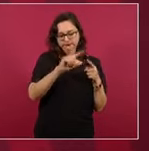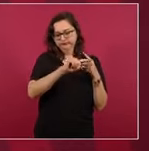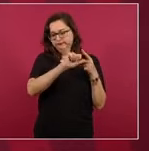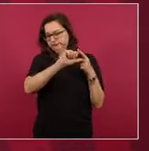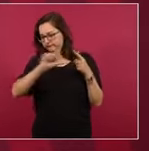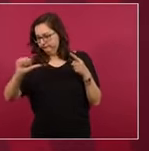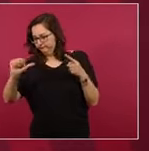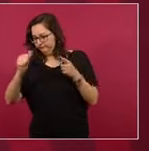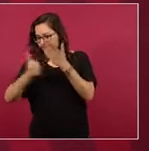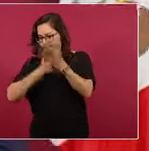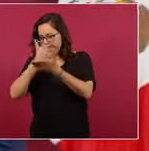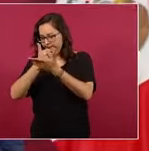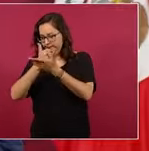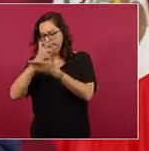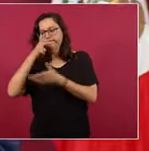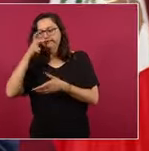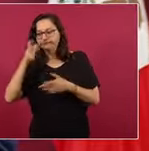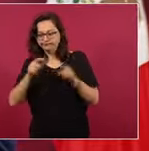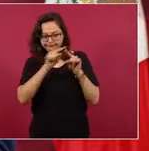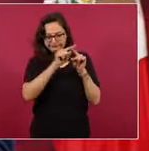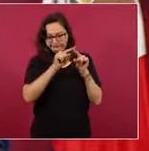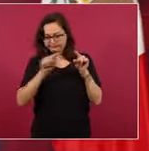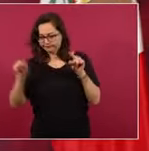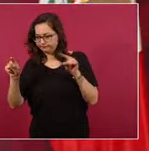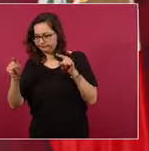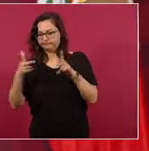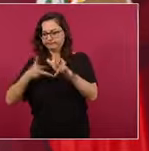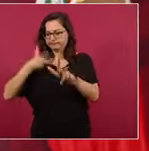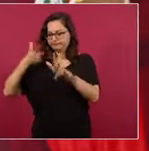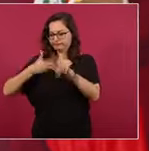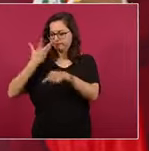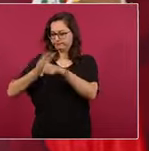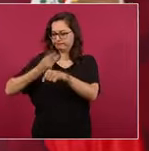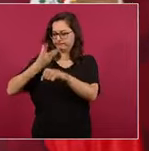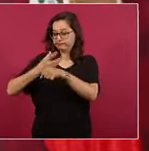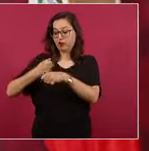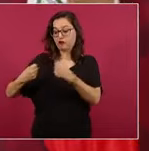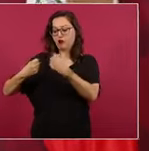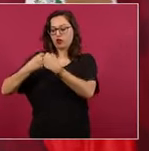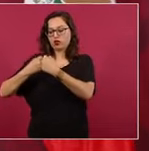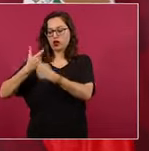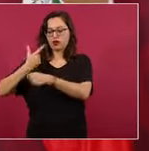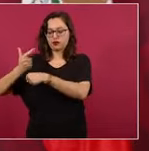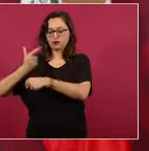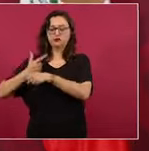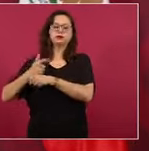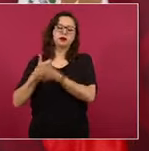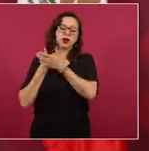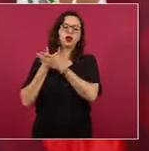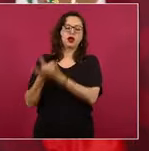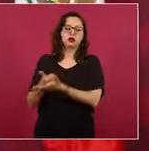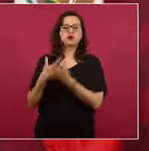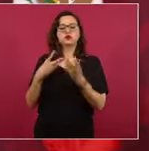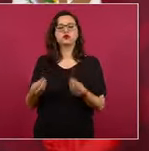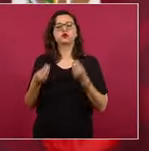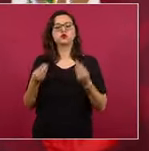Se va a modernizar toda la vía. Esto ayuda mucho para Guatemala. Pero además,